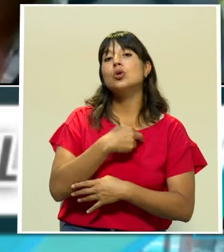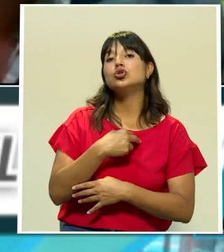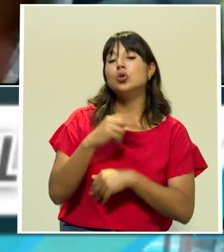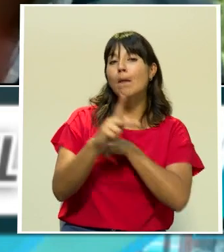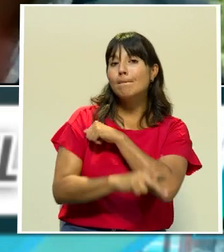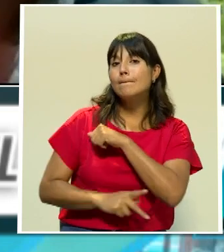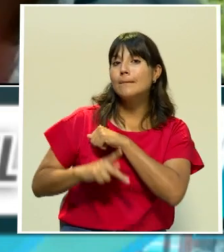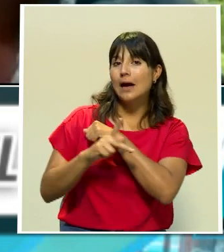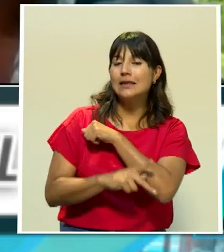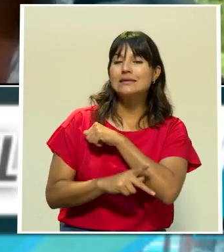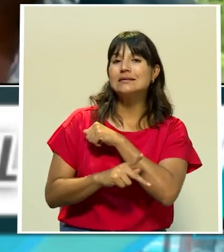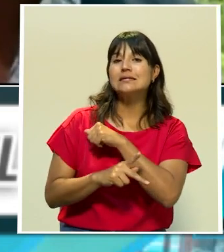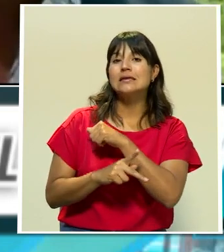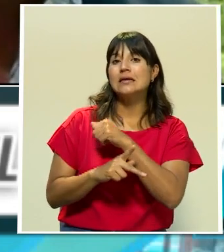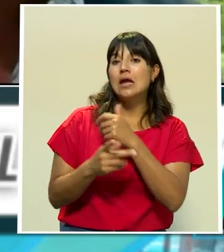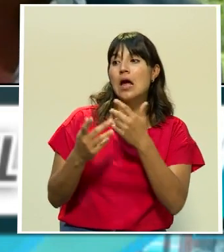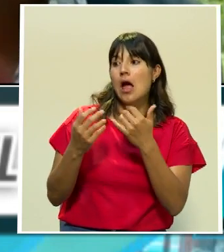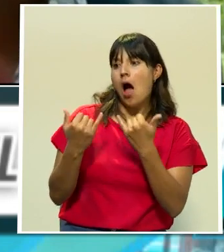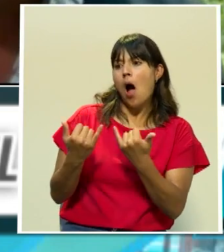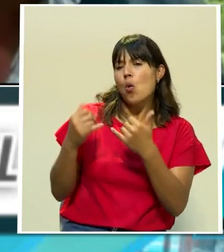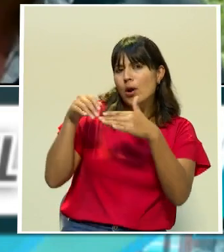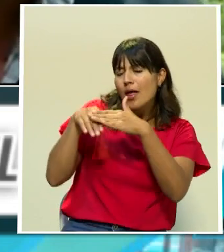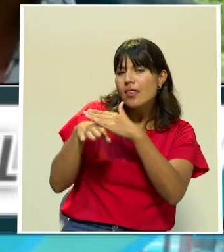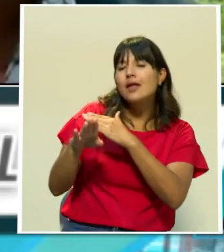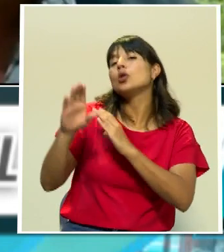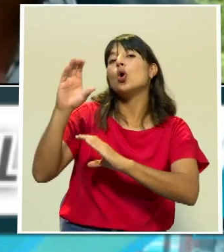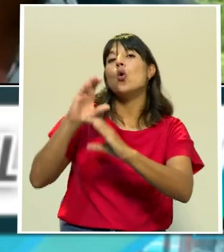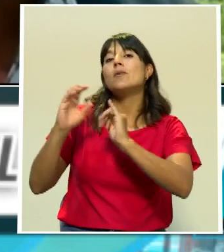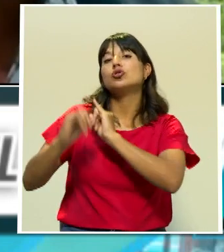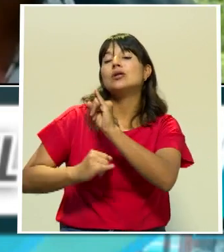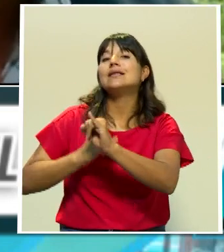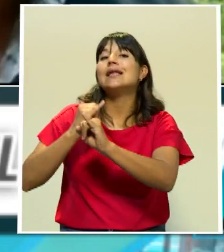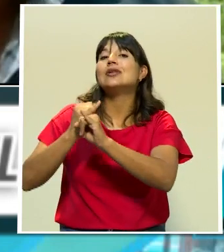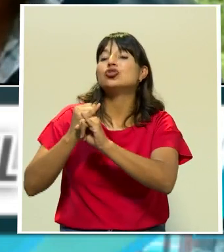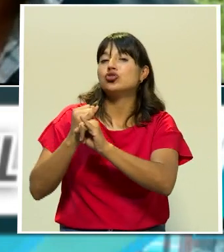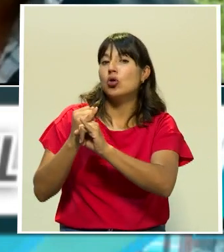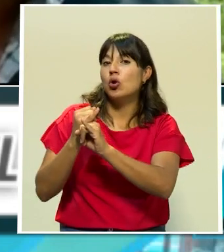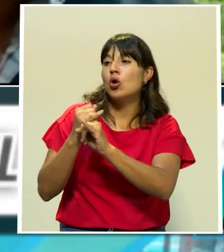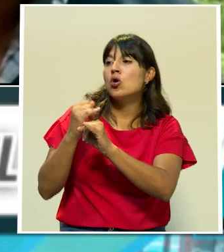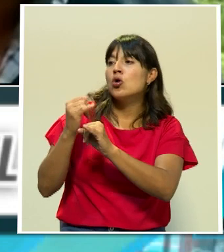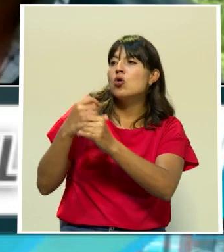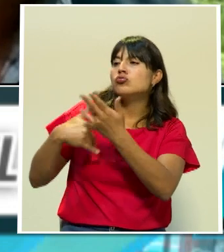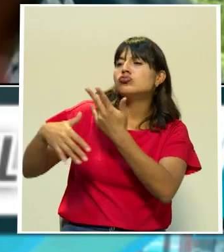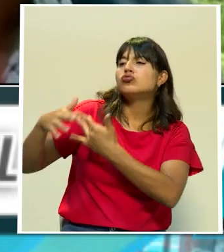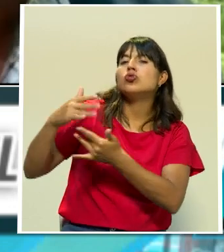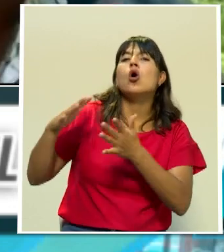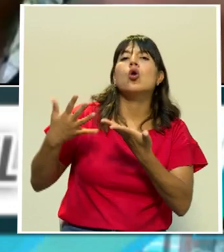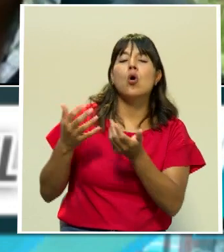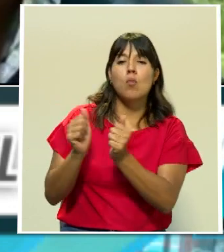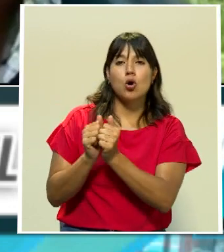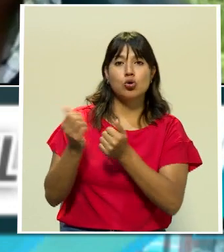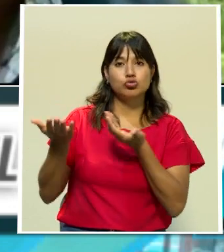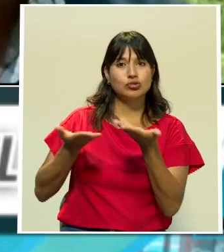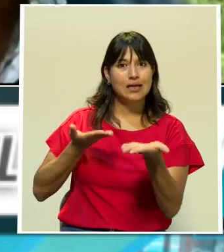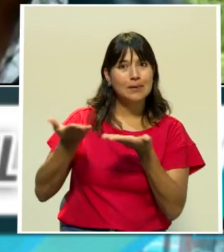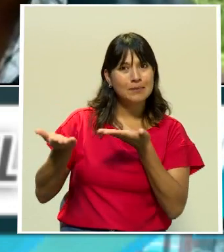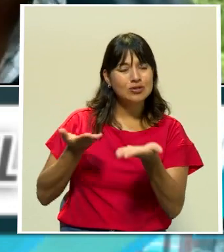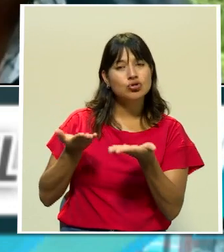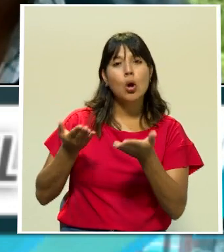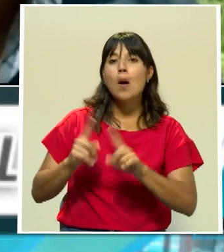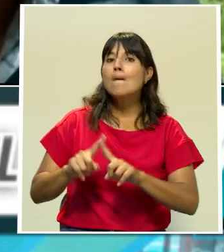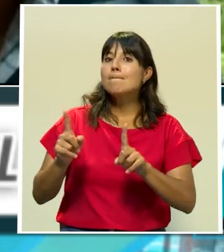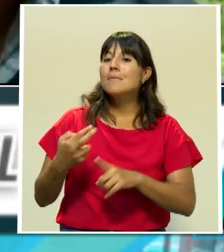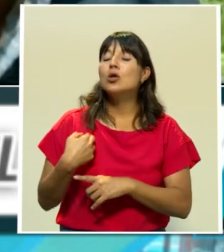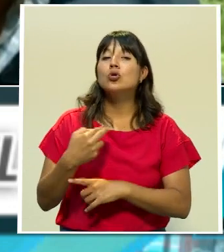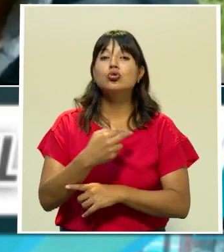un país que se ha insertado en el comercio internacional en el área de servicios, en el área mayor valor agregado, pero